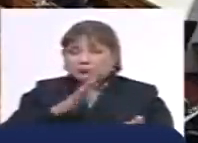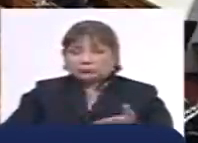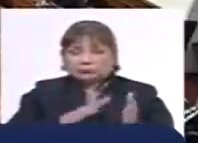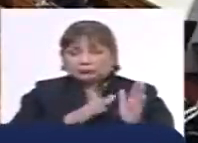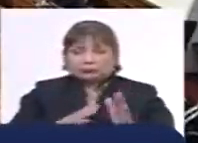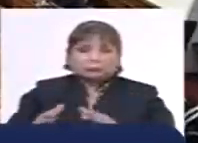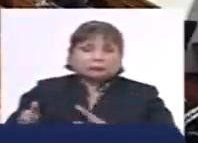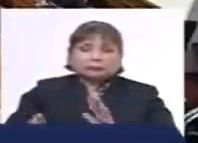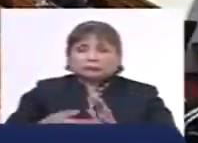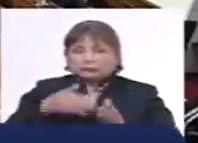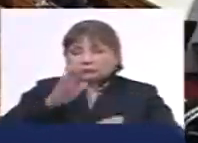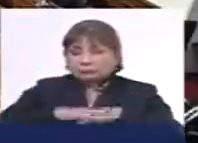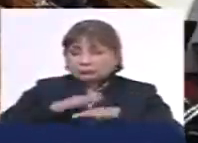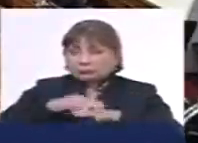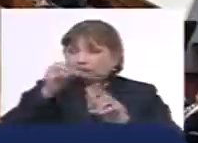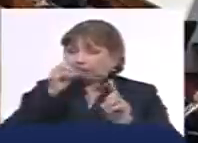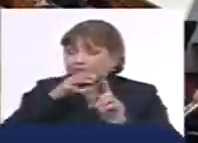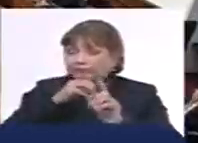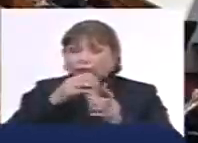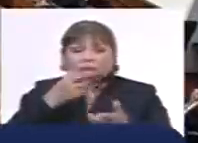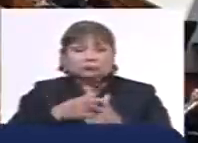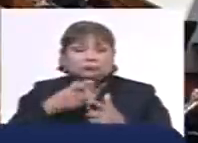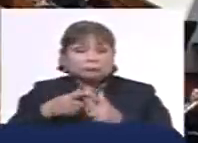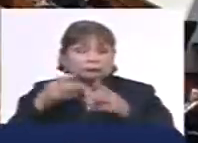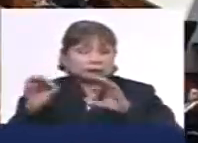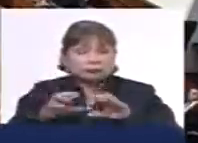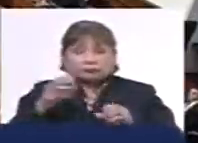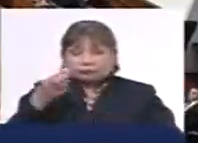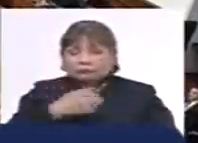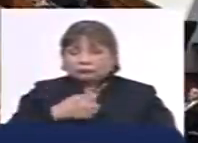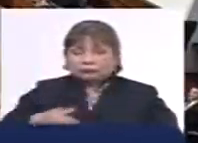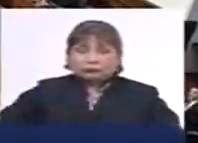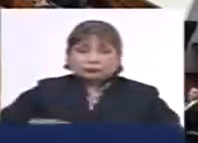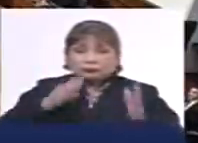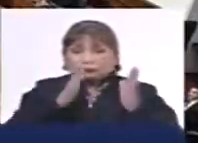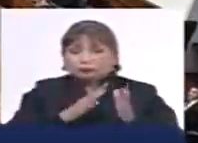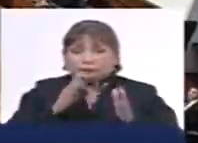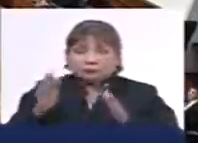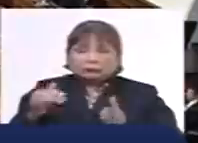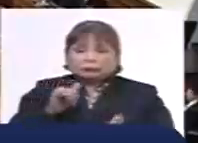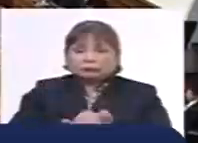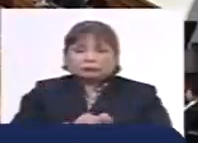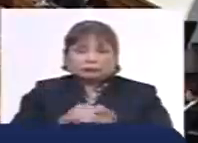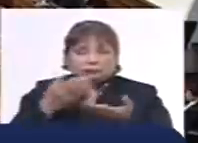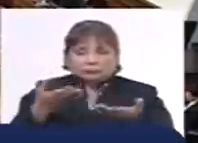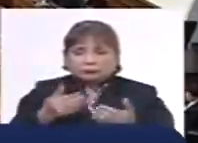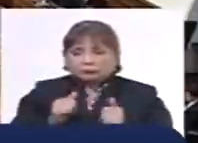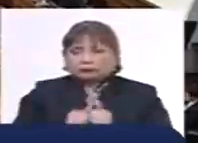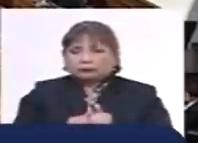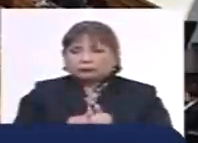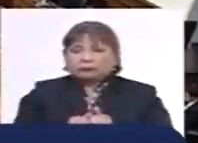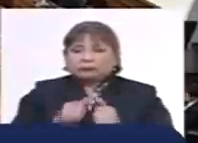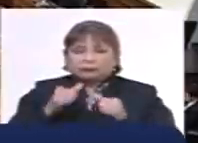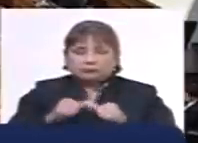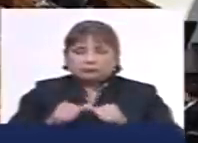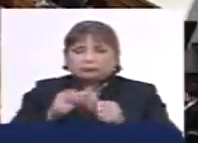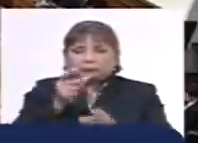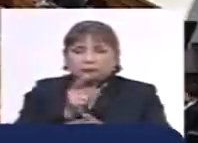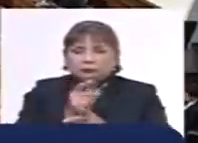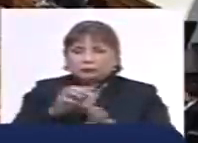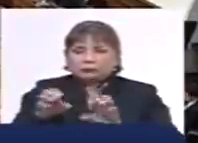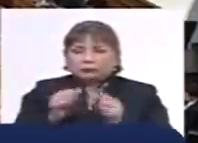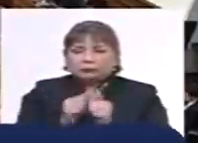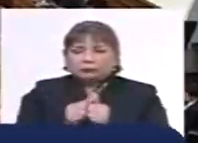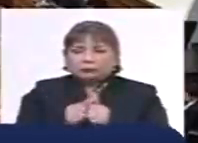sesión y no acata el llamado de atención y las decisiones del presidente en materia de orden, este lo reconviene. Si el congresista persiste en su actitud,